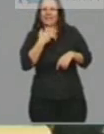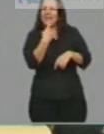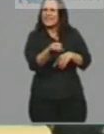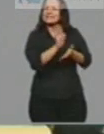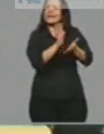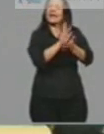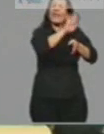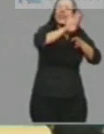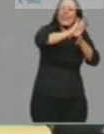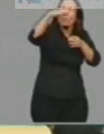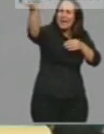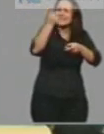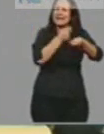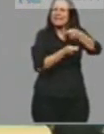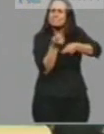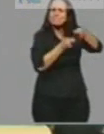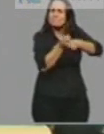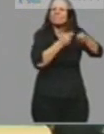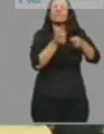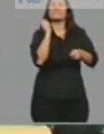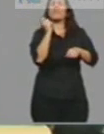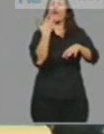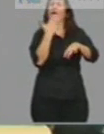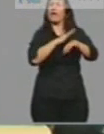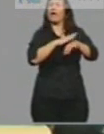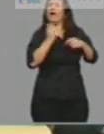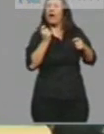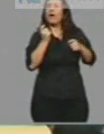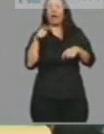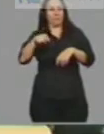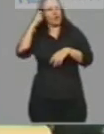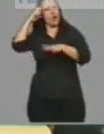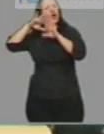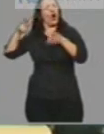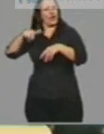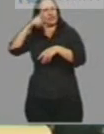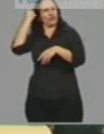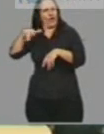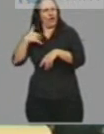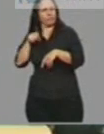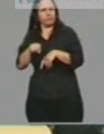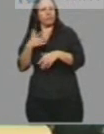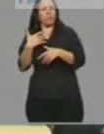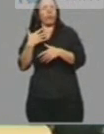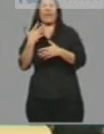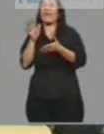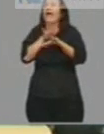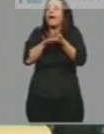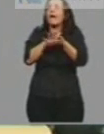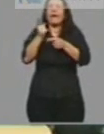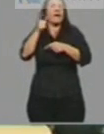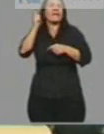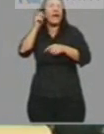negociación de la deuda externa es facultad expresa del Congreso de la Nación y solamente puede realizarse bajo